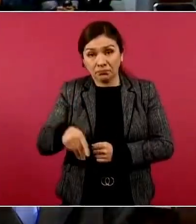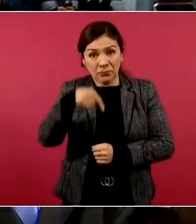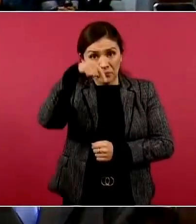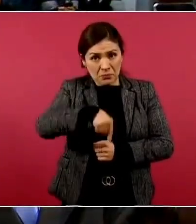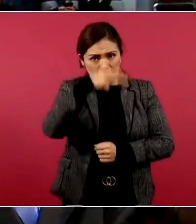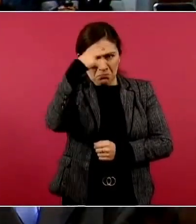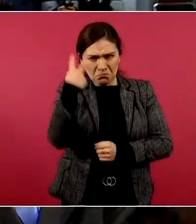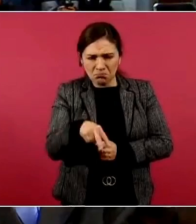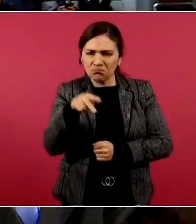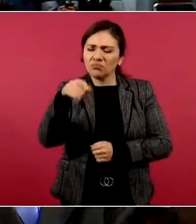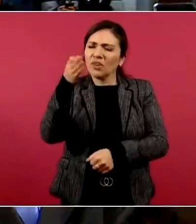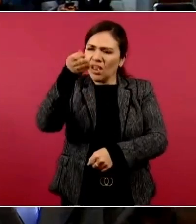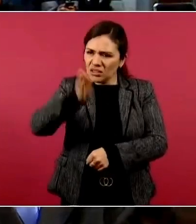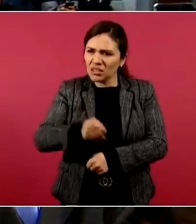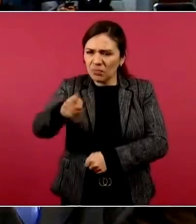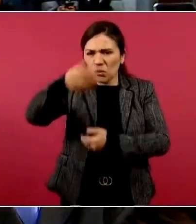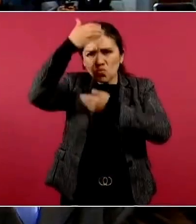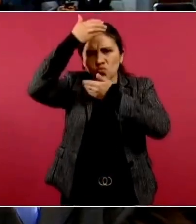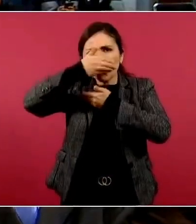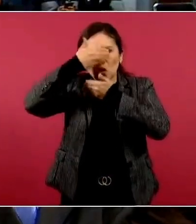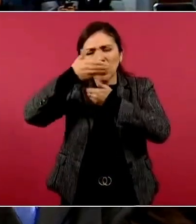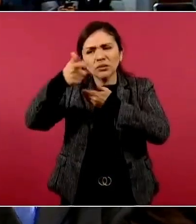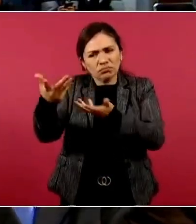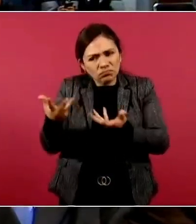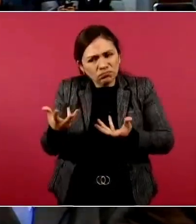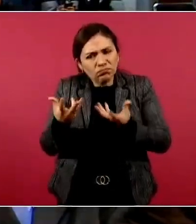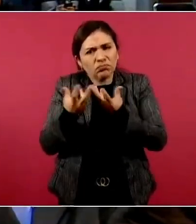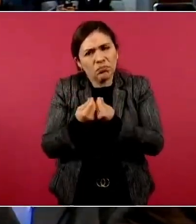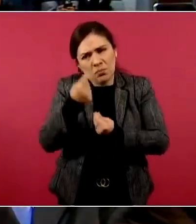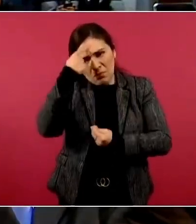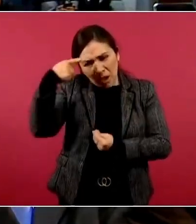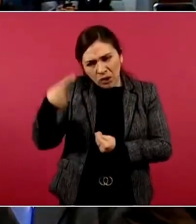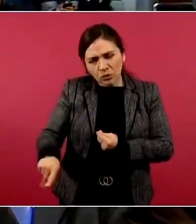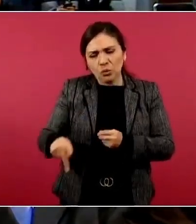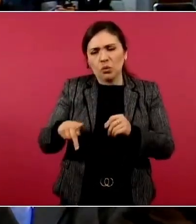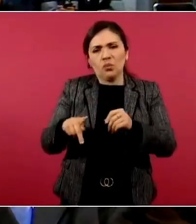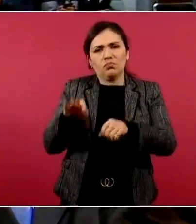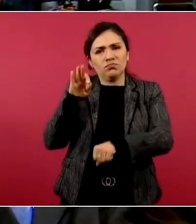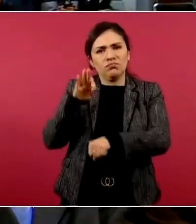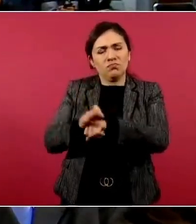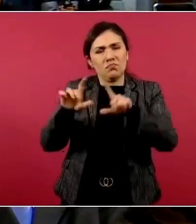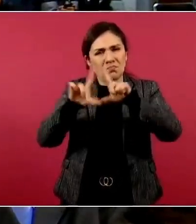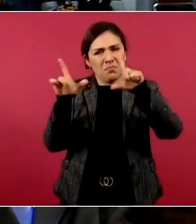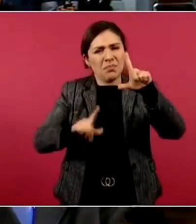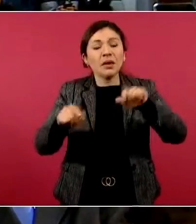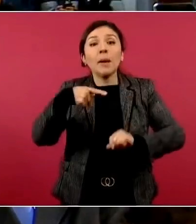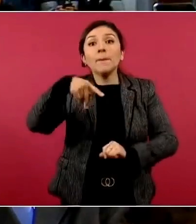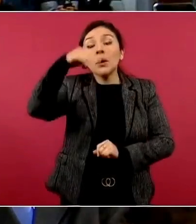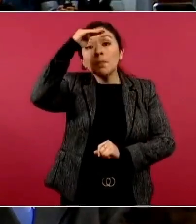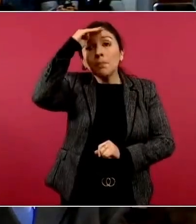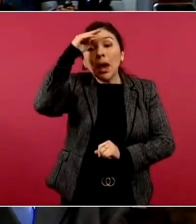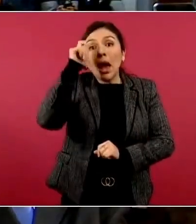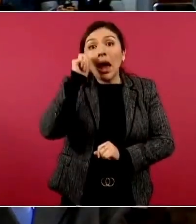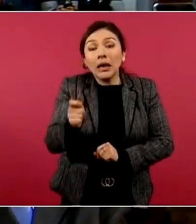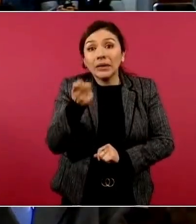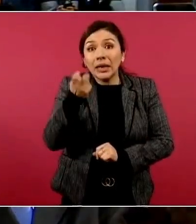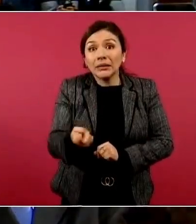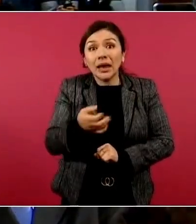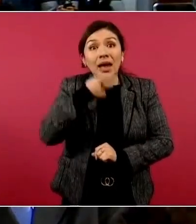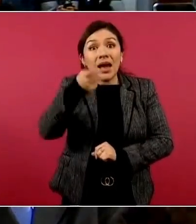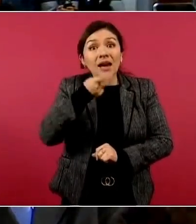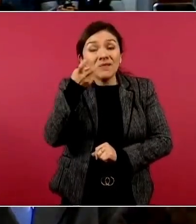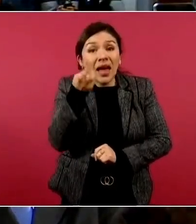adoptamos como un malinchismo hacia nuestra patria, que no queremos la patria, pero no se refería a eso Moctezuma,